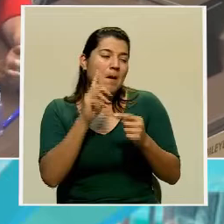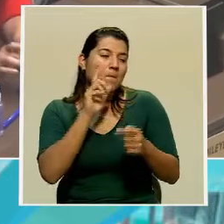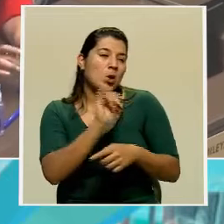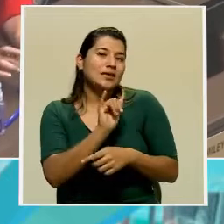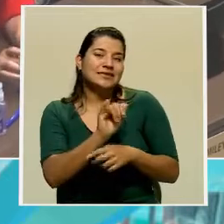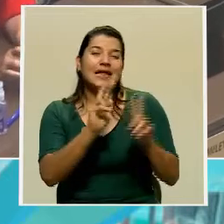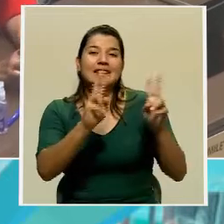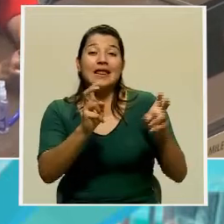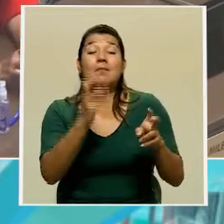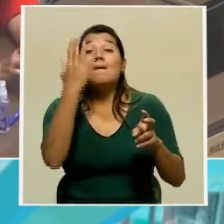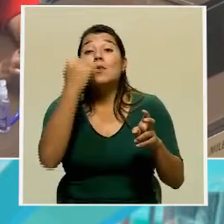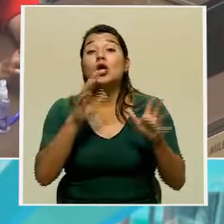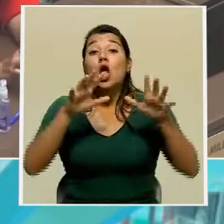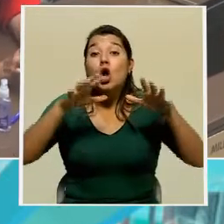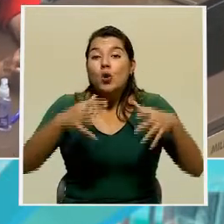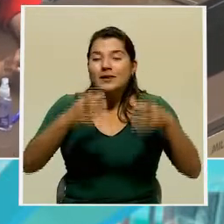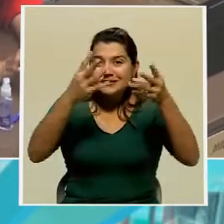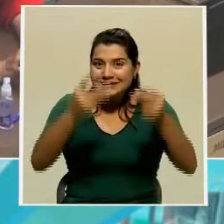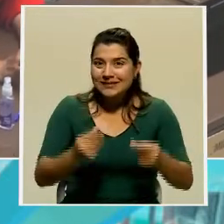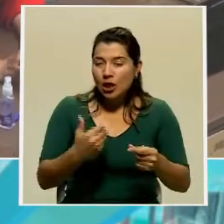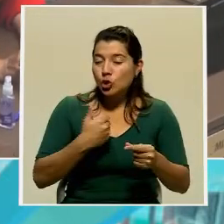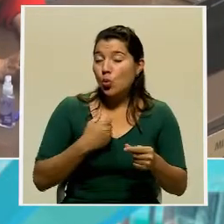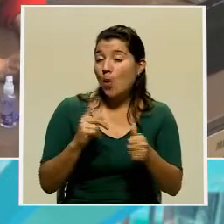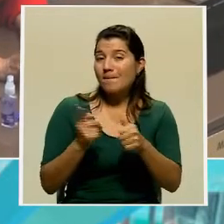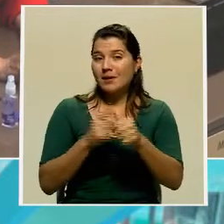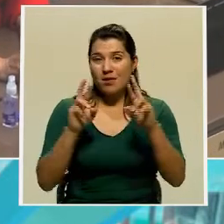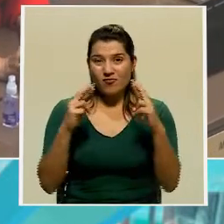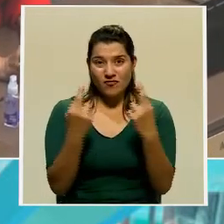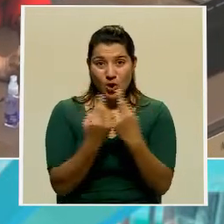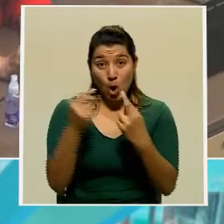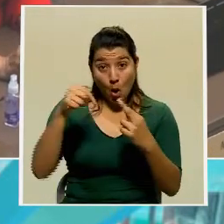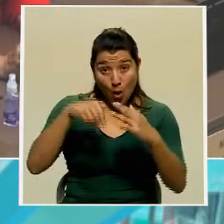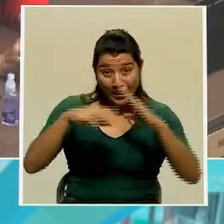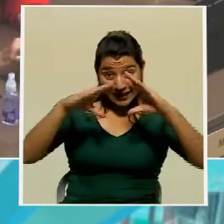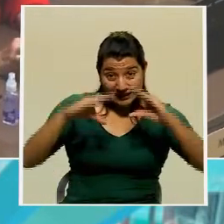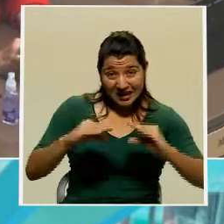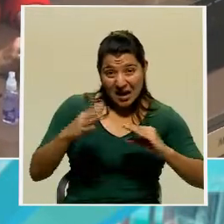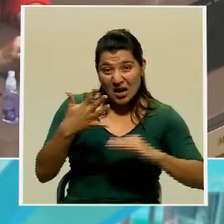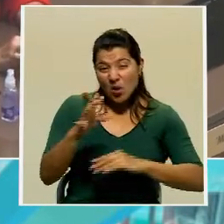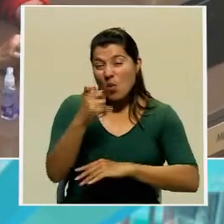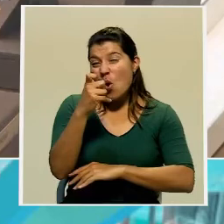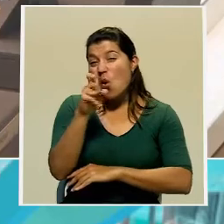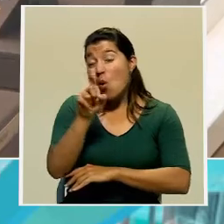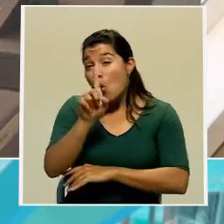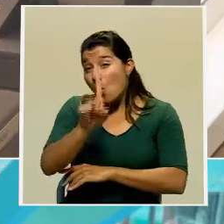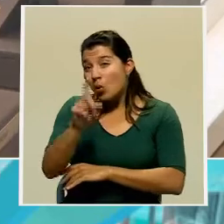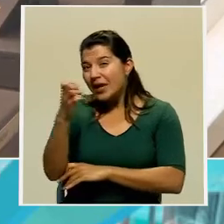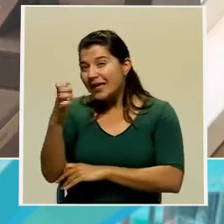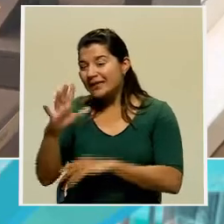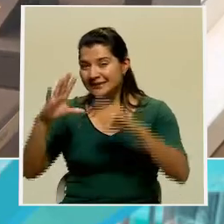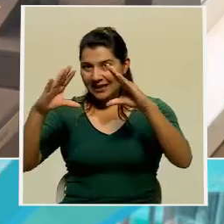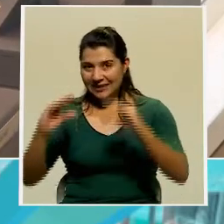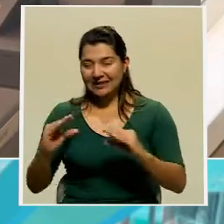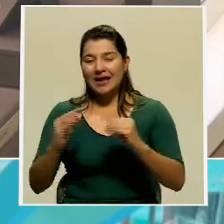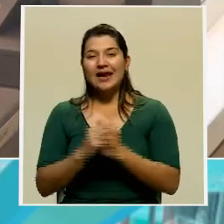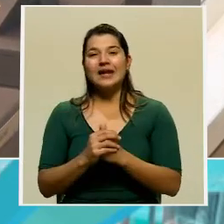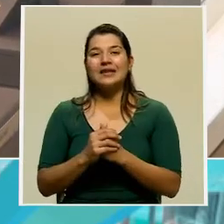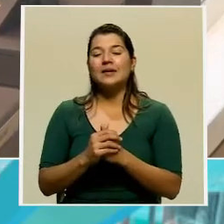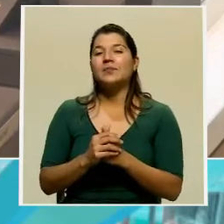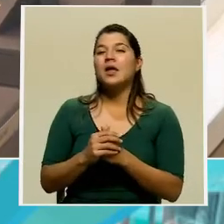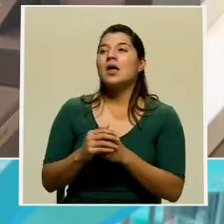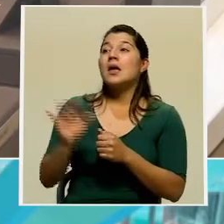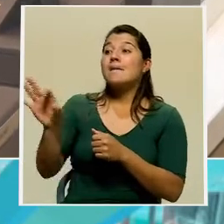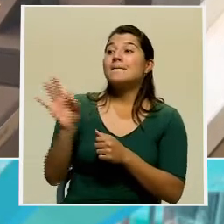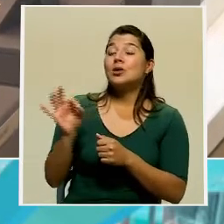de Hacendarios tuvo su primera sesión en horas de la tarde, a eso de la 1:15, recibiendo a los personeros del Ministerio de Salud,